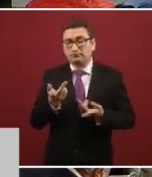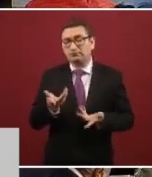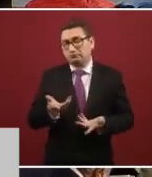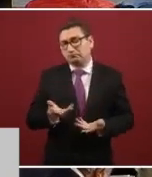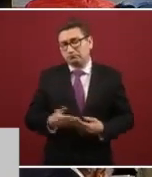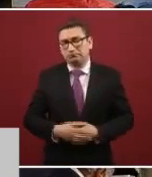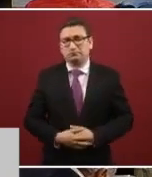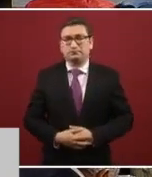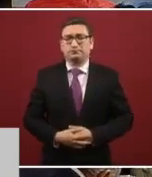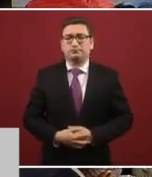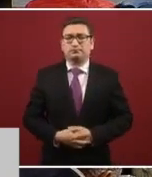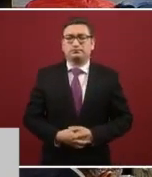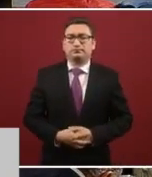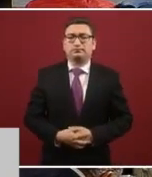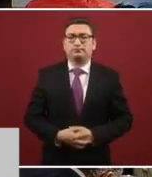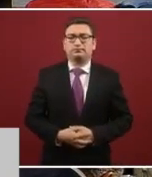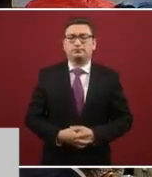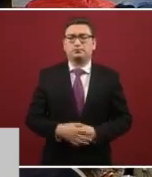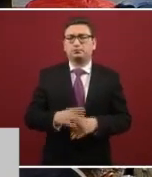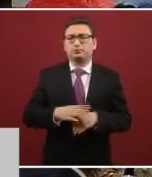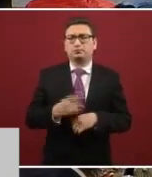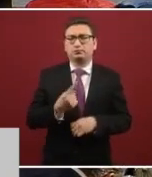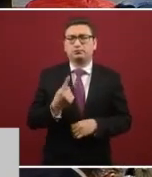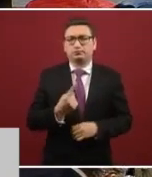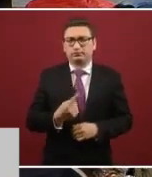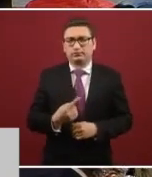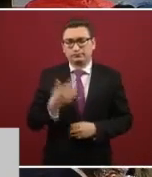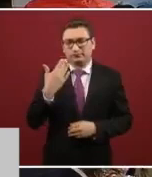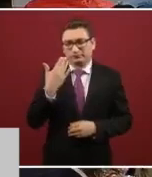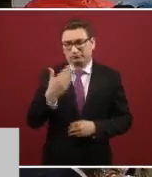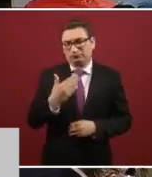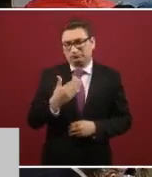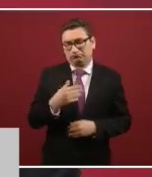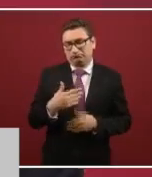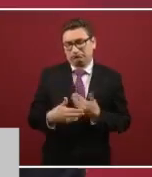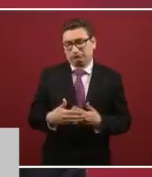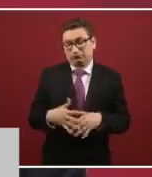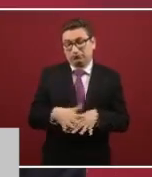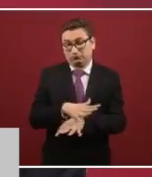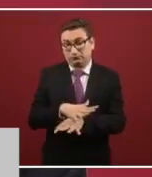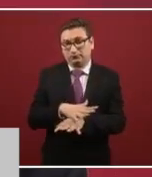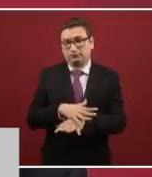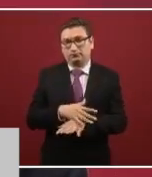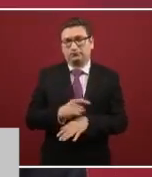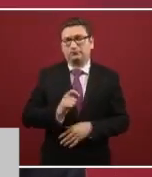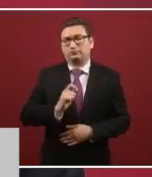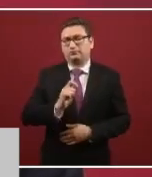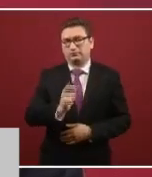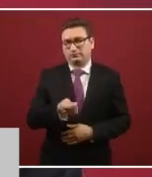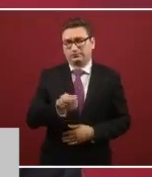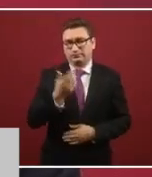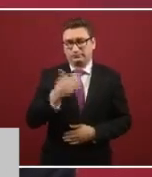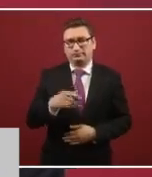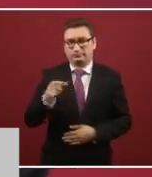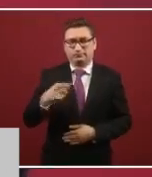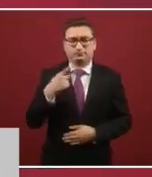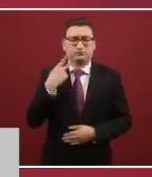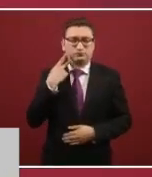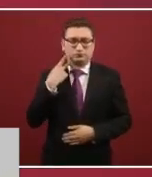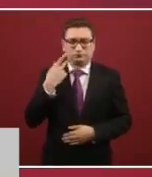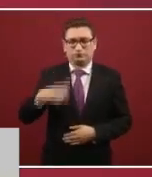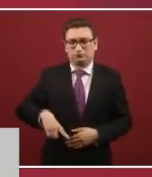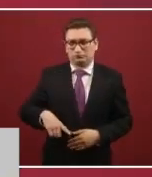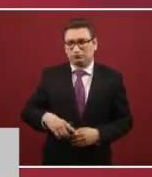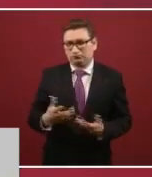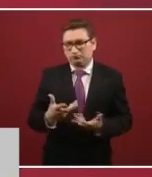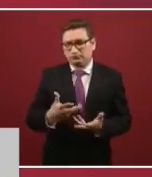cabo en la política del CONACYT y presentará a la doctora Elena Álvarez la estrategia para fortalecer la ciencia y la tecnología vinculado con el bienestar